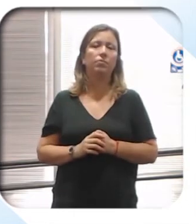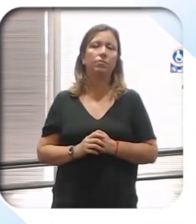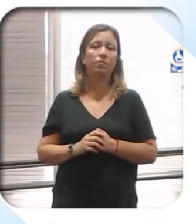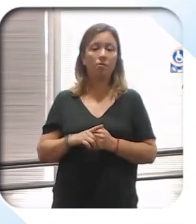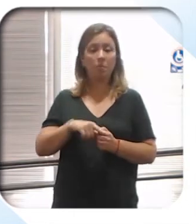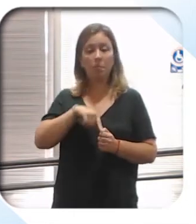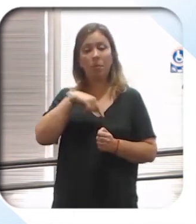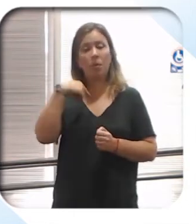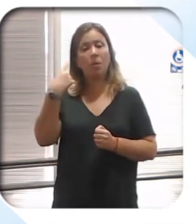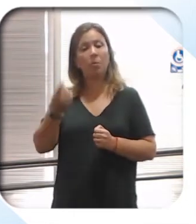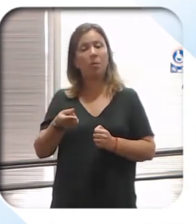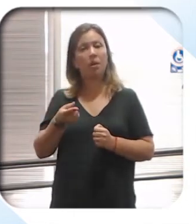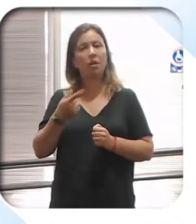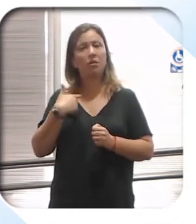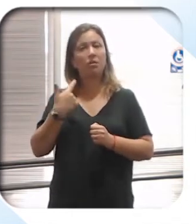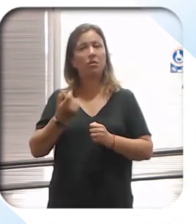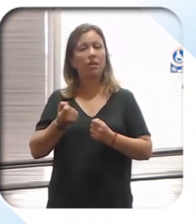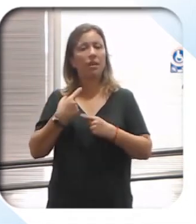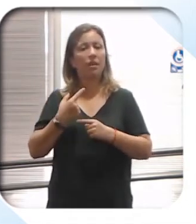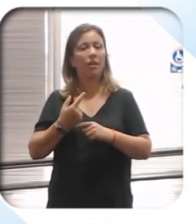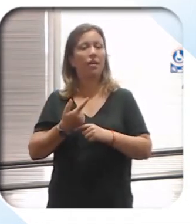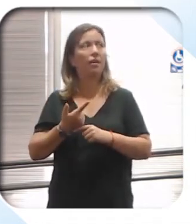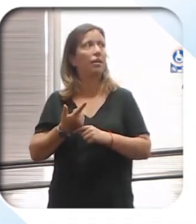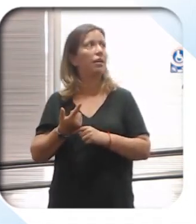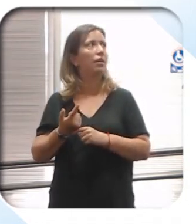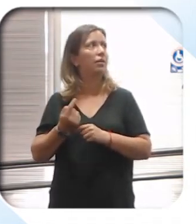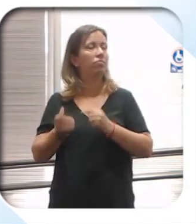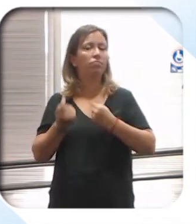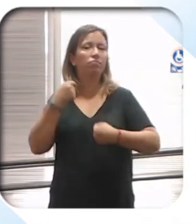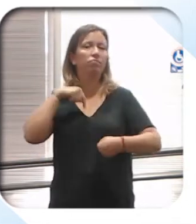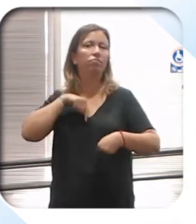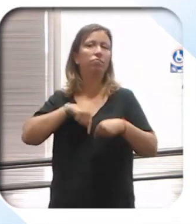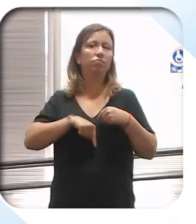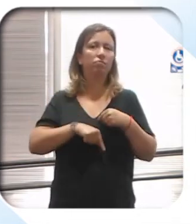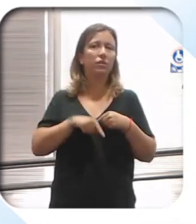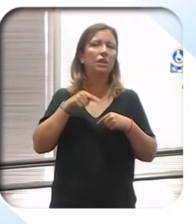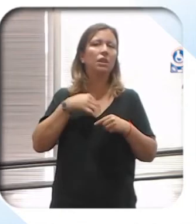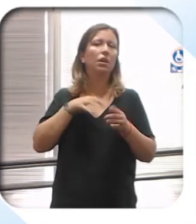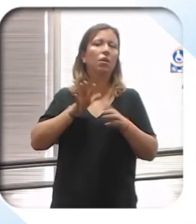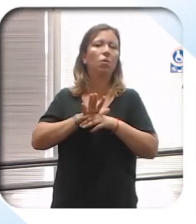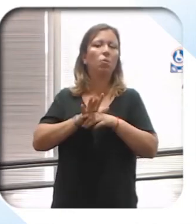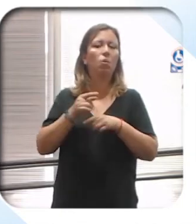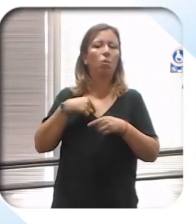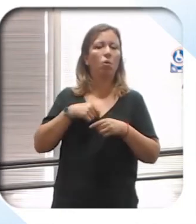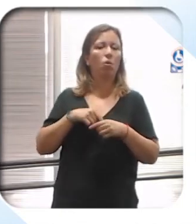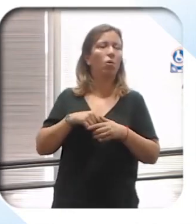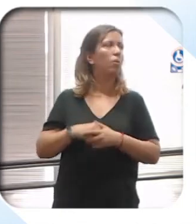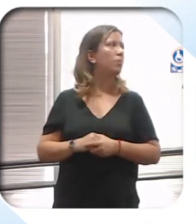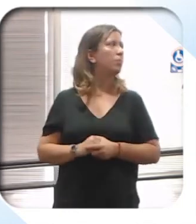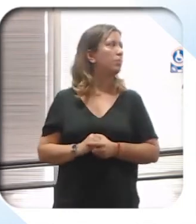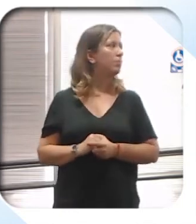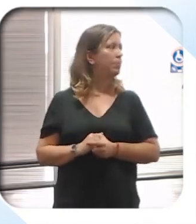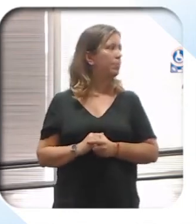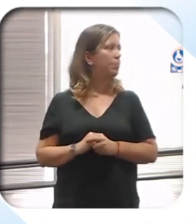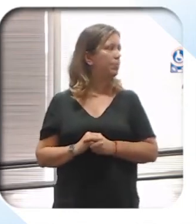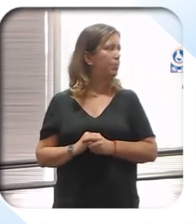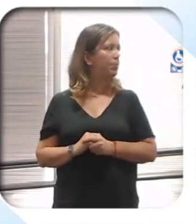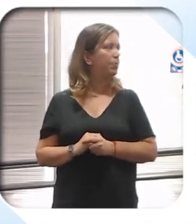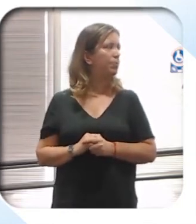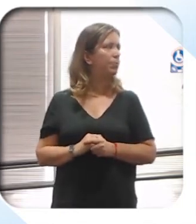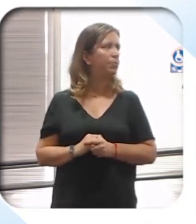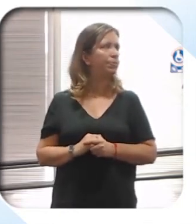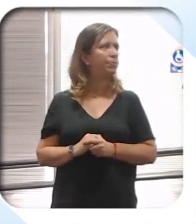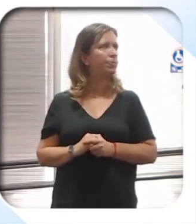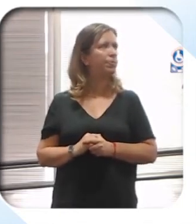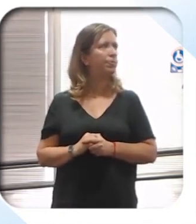Pero viene una enzima, la fosfodiesterasa, que generalmente inhibe al GMP cíclico y en ese momento se produce